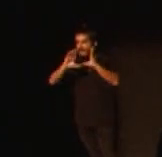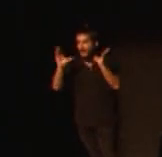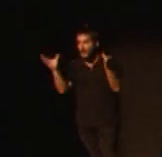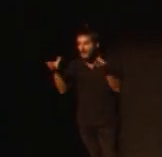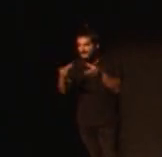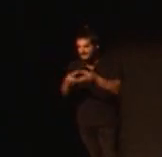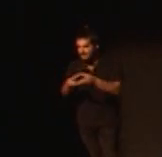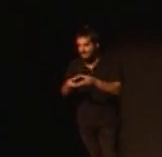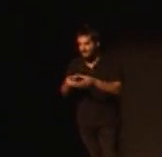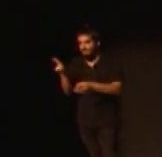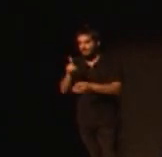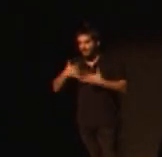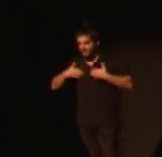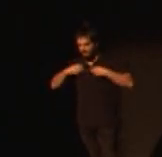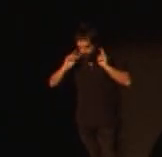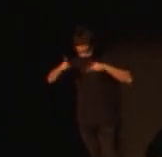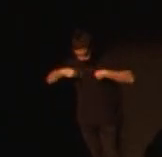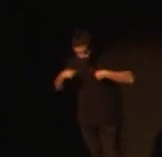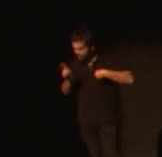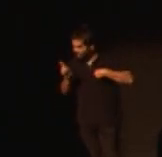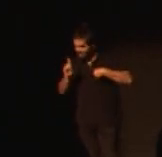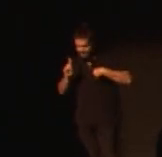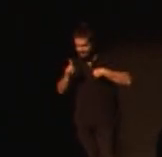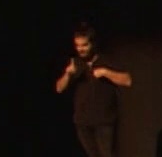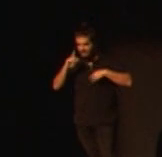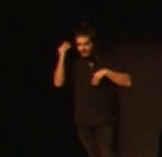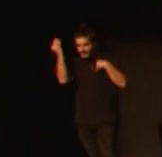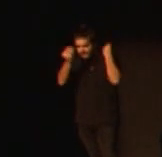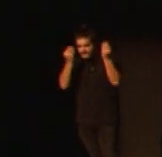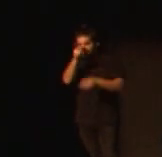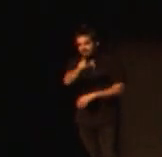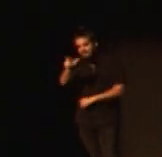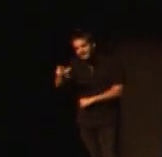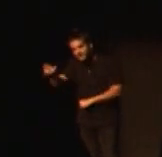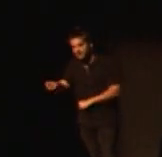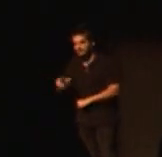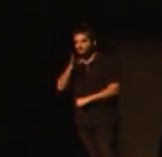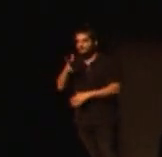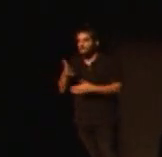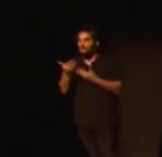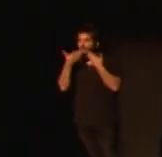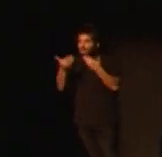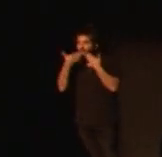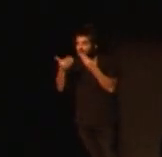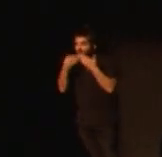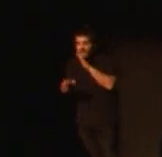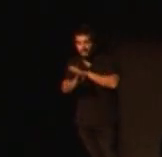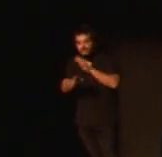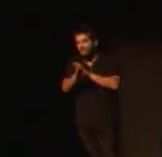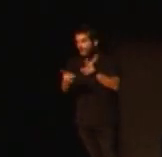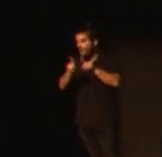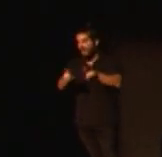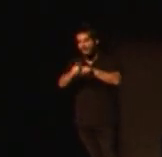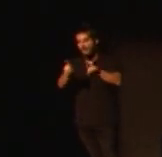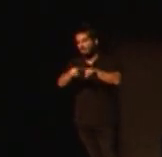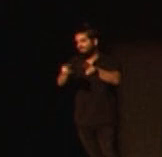por entender que es posible un mundo mejor y por pedalear para conseguirlo. Muchísimas gracias de verdad a todos y seguid igual, sois un referente y un